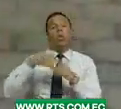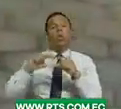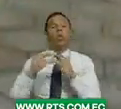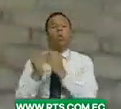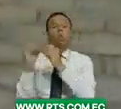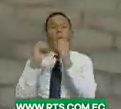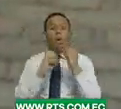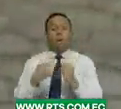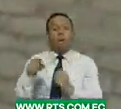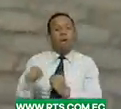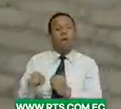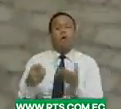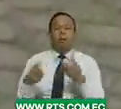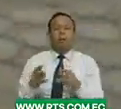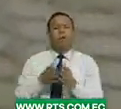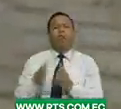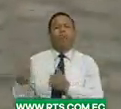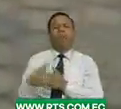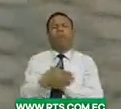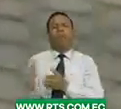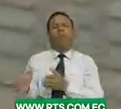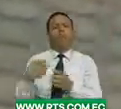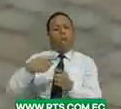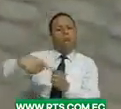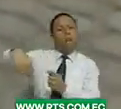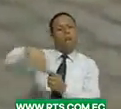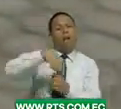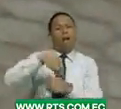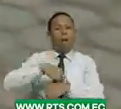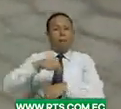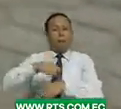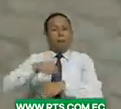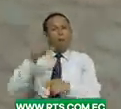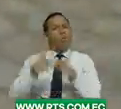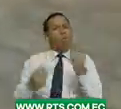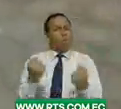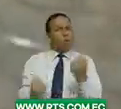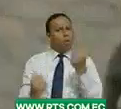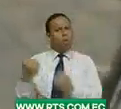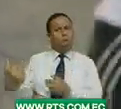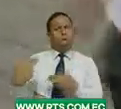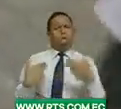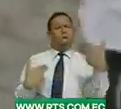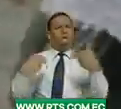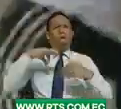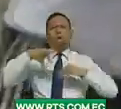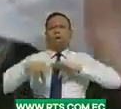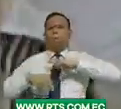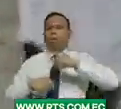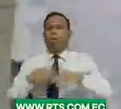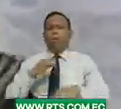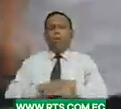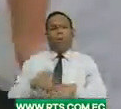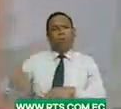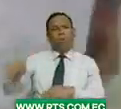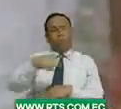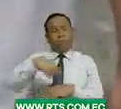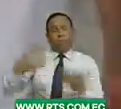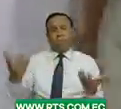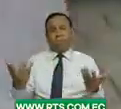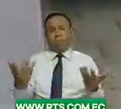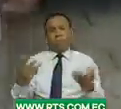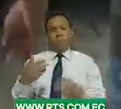también actúa en el bypass de Quevedo. Decenas de transportistas han sido víctimas de los pillos que mantienen en zozobra, a quienes